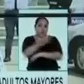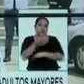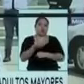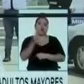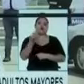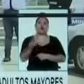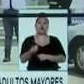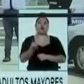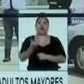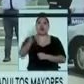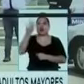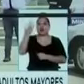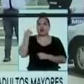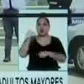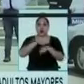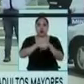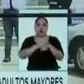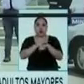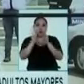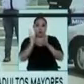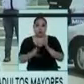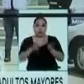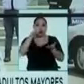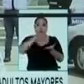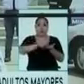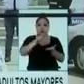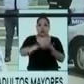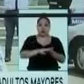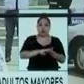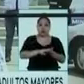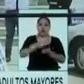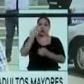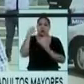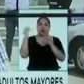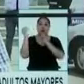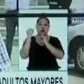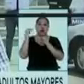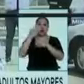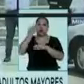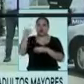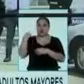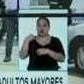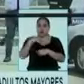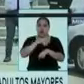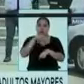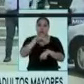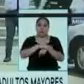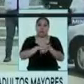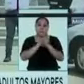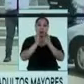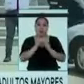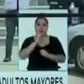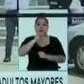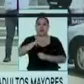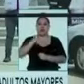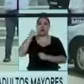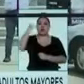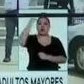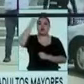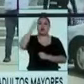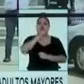gorrito, del contrato del chalequito, el cintillo, el fotocheck? Es pues una puesta en